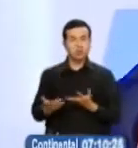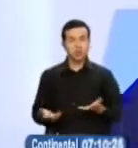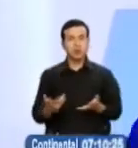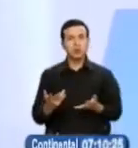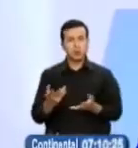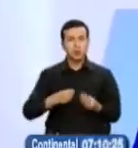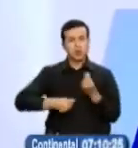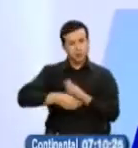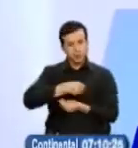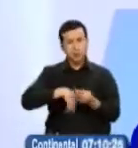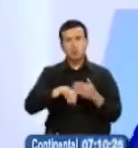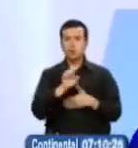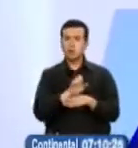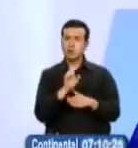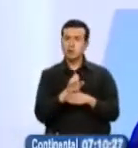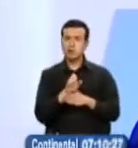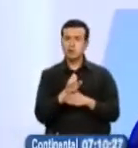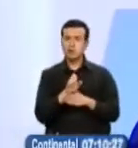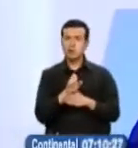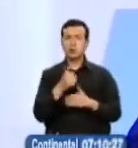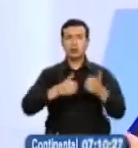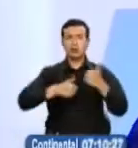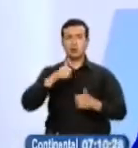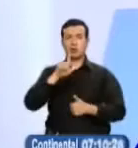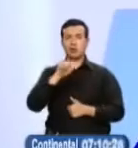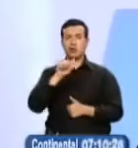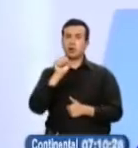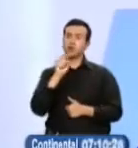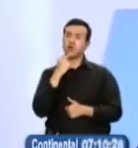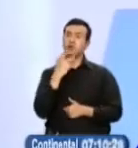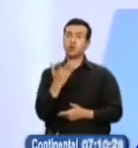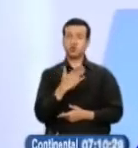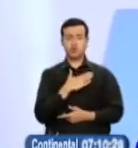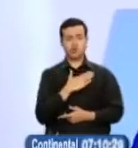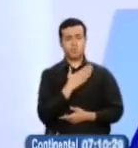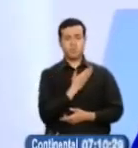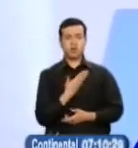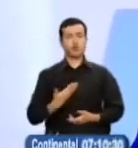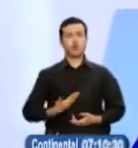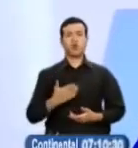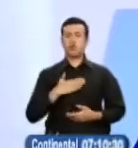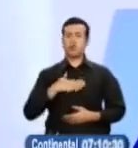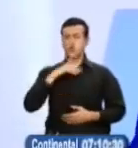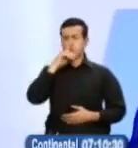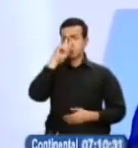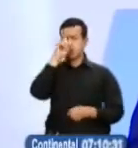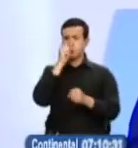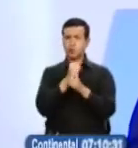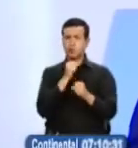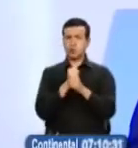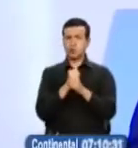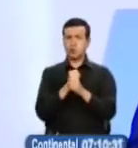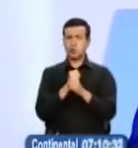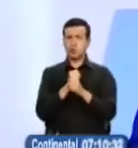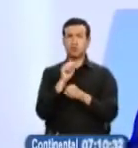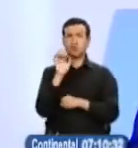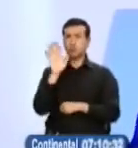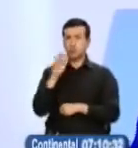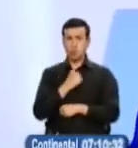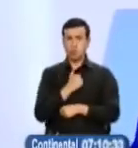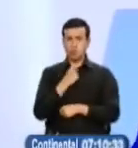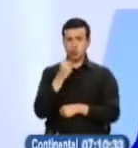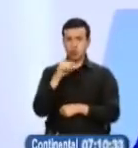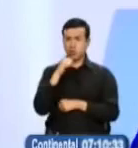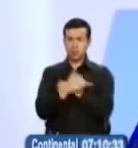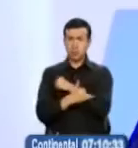que inviertan en el Ecuador. Yo le escucho al candidato Lasso diciendo que cuando va a ser presidente va a generar empleo. Solamente si traería los recursos que